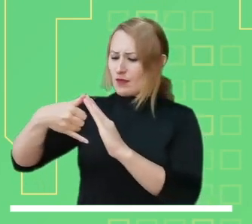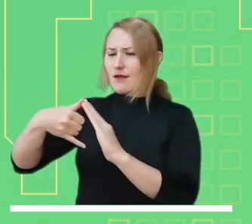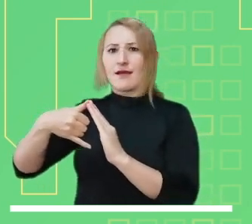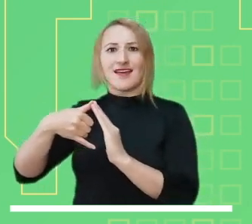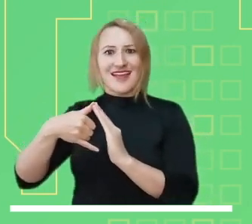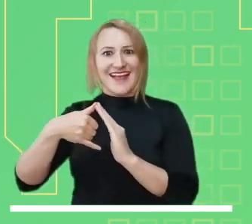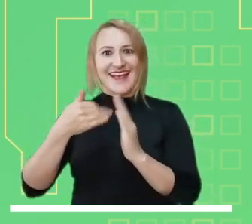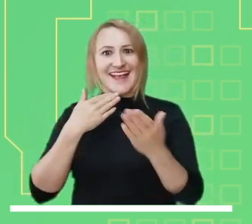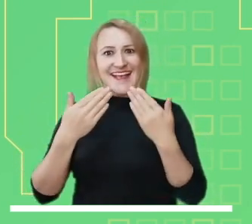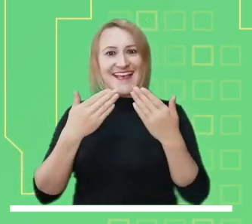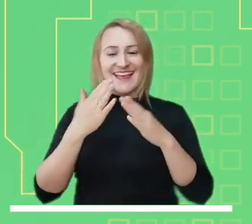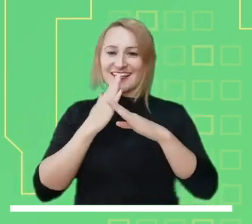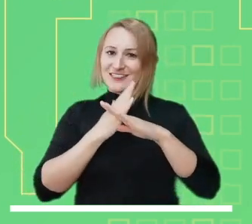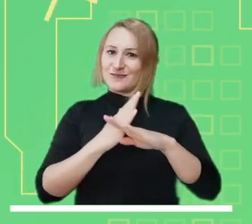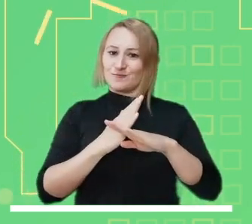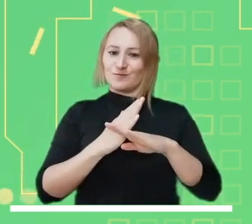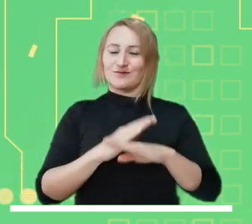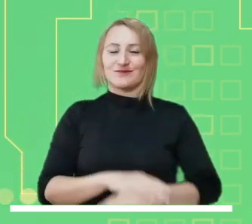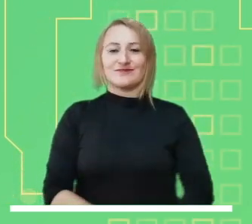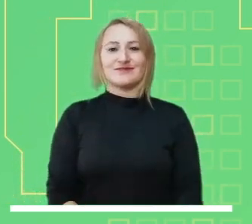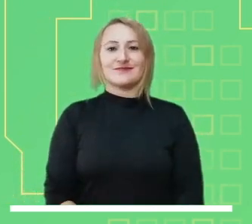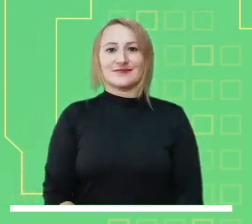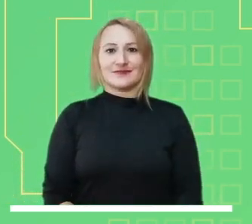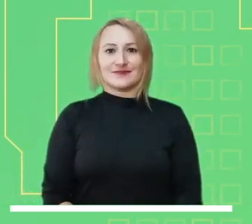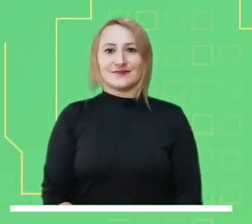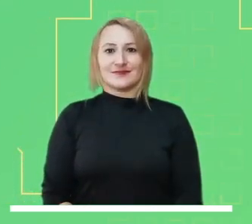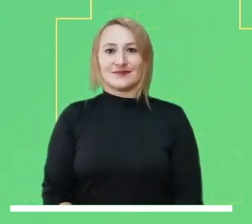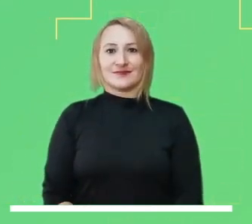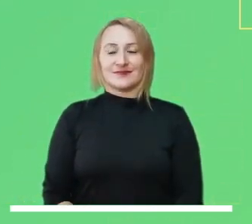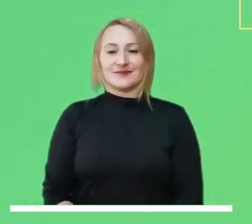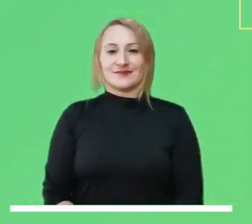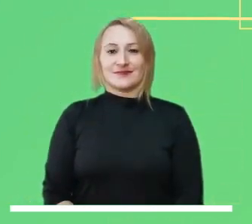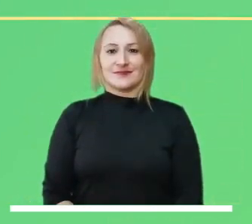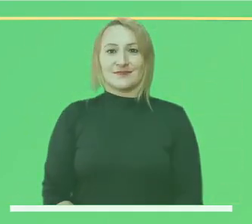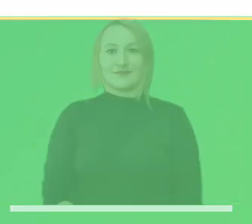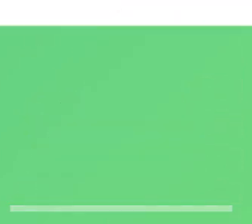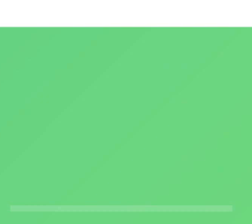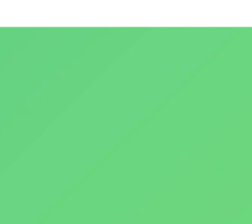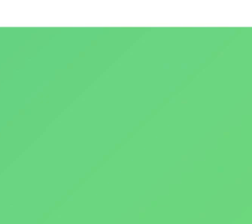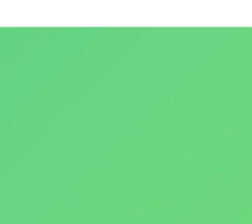Antioquia. Los esperamos en nuestras redes sociales.